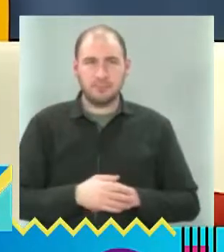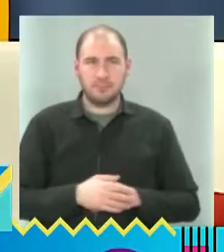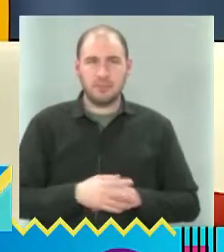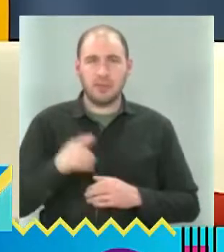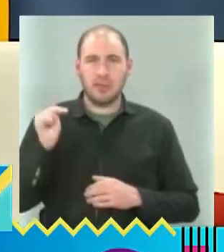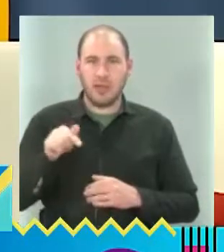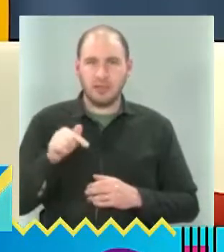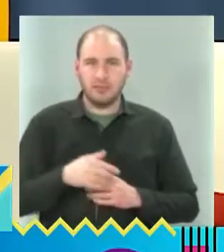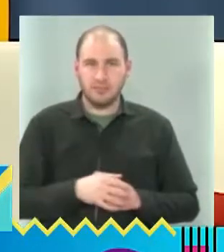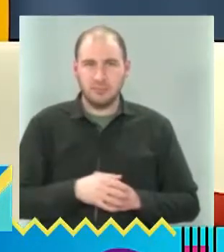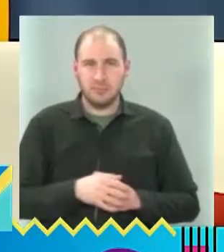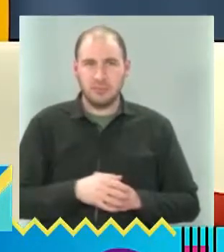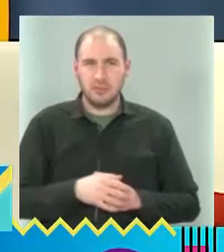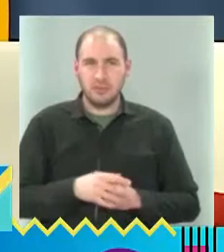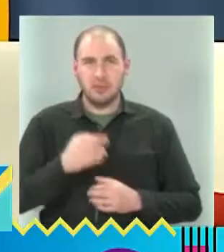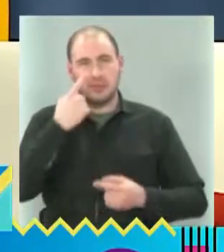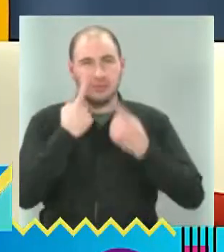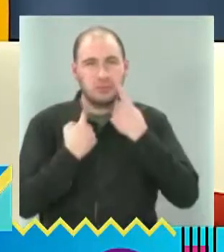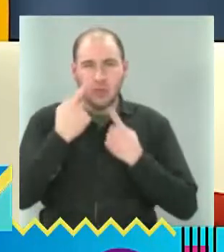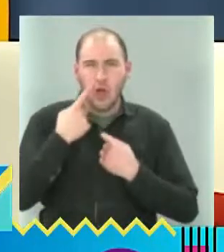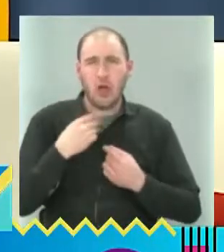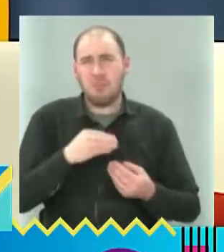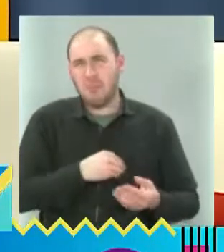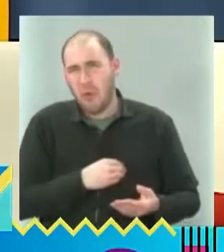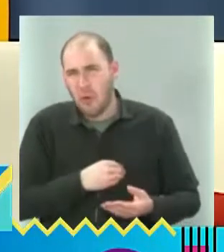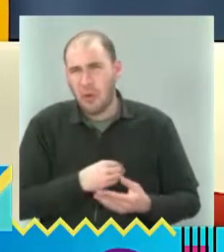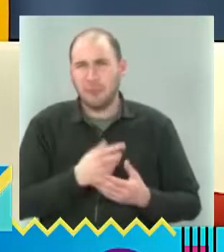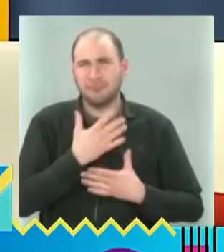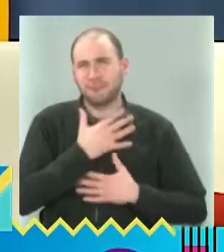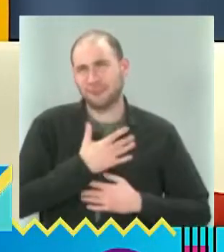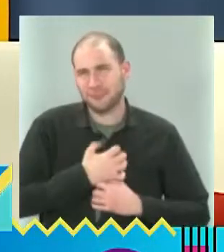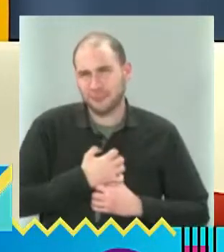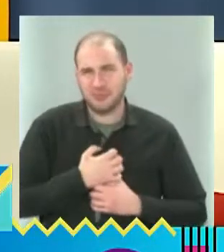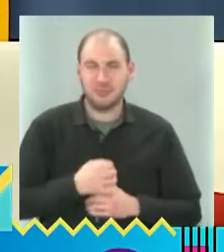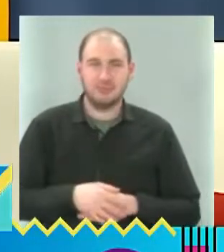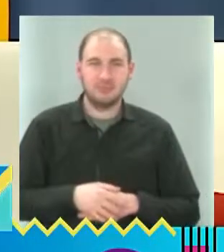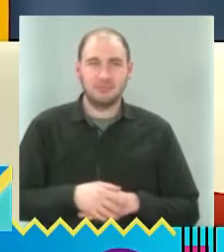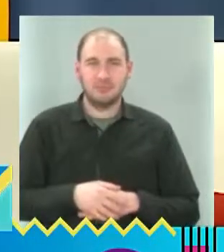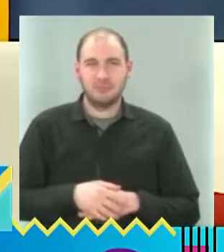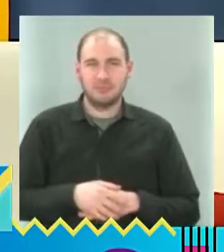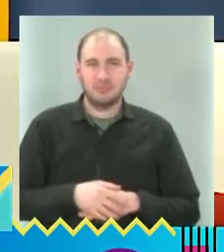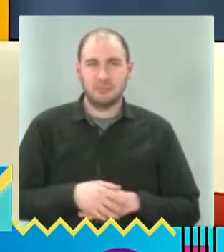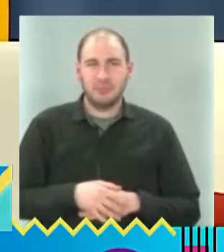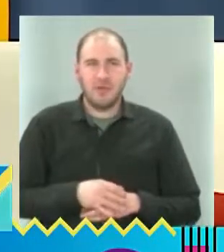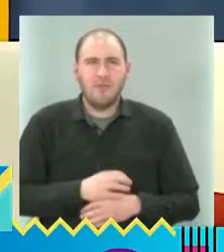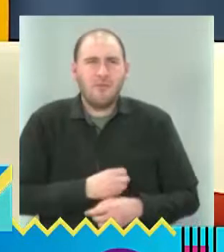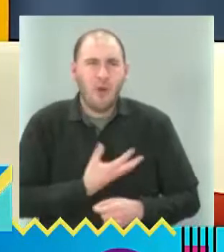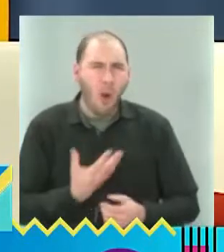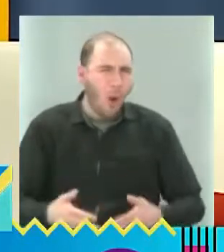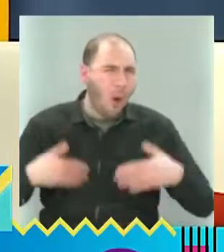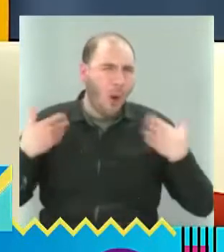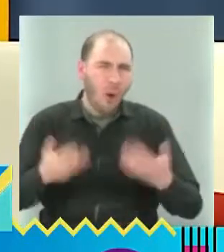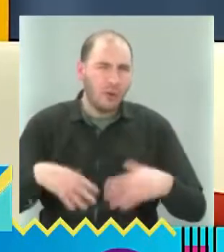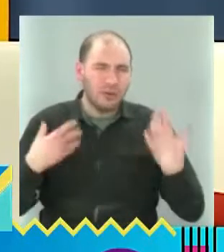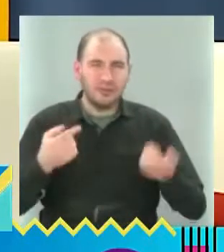ahí mismo la lágrima, la pena, la conmiseración, el voluntarismo, a